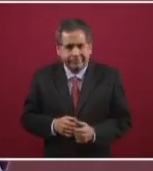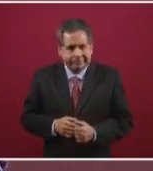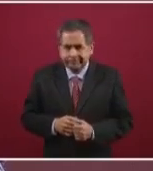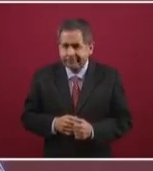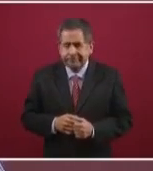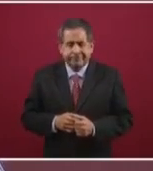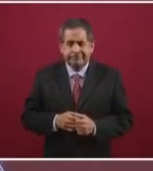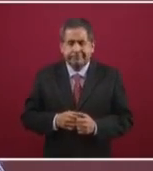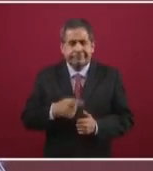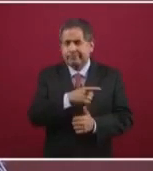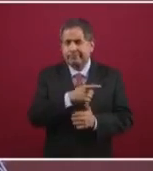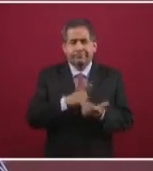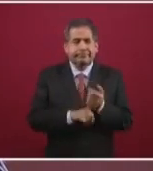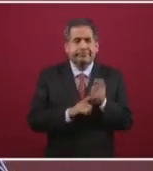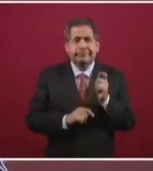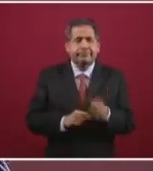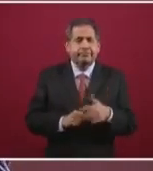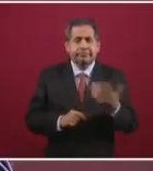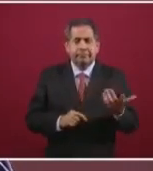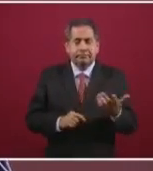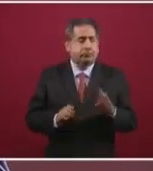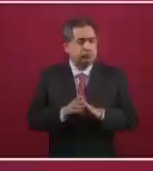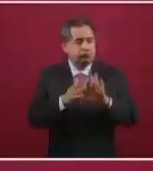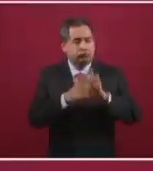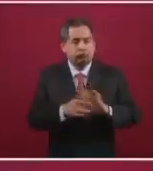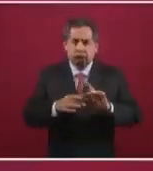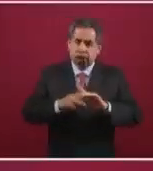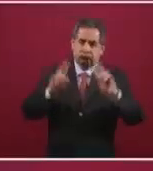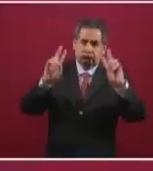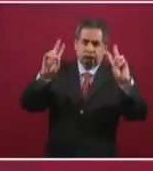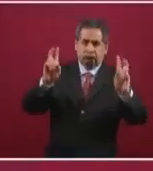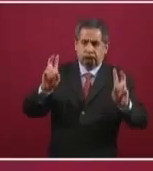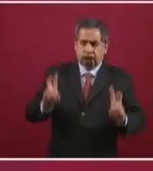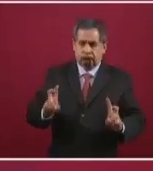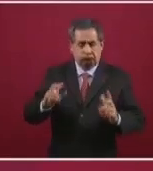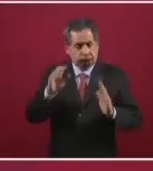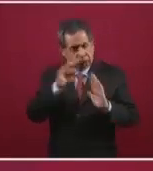que manejaban, hablando del tema,